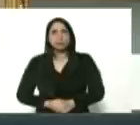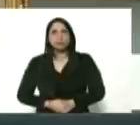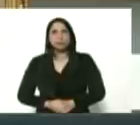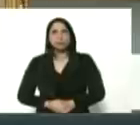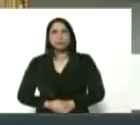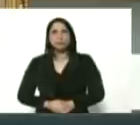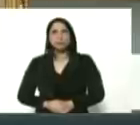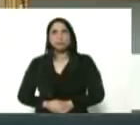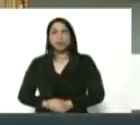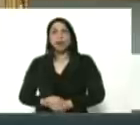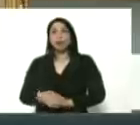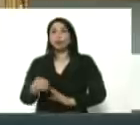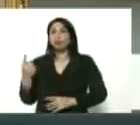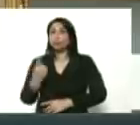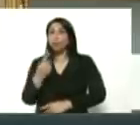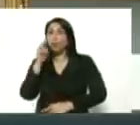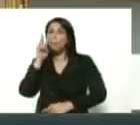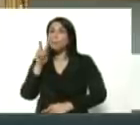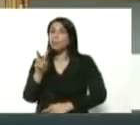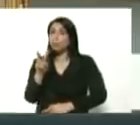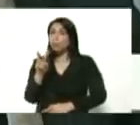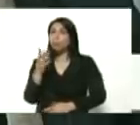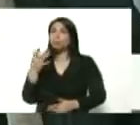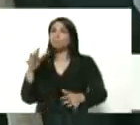Lo que han visto es